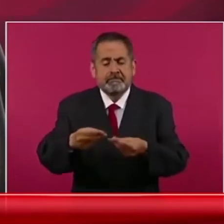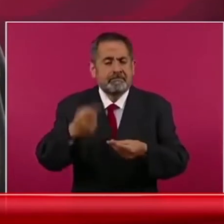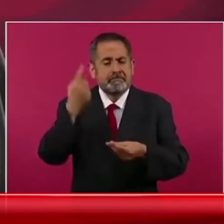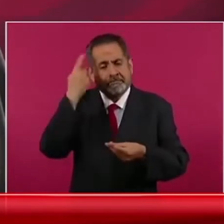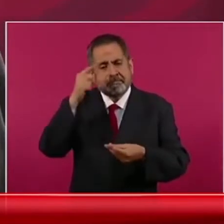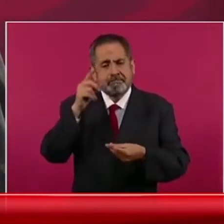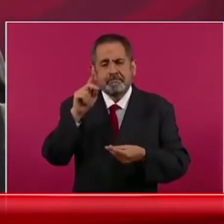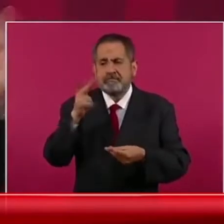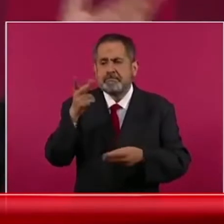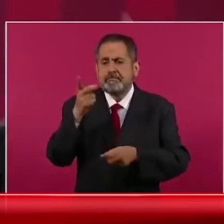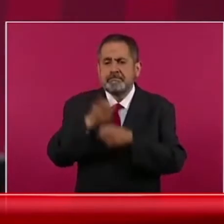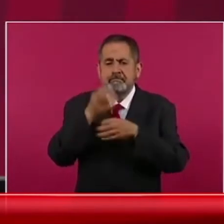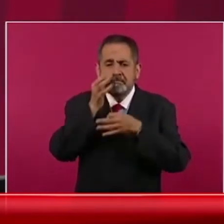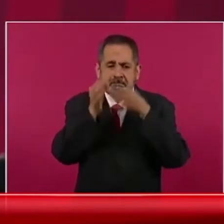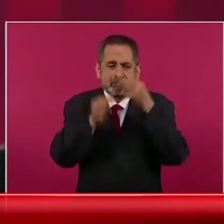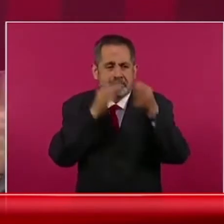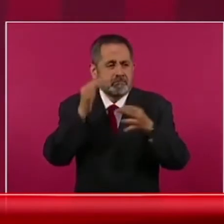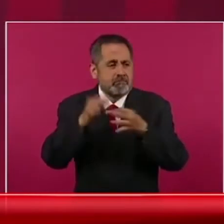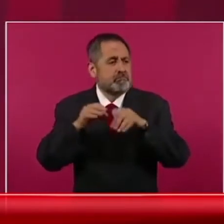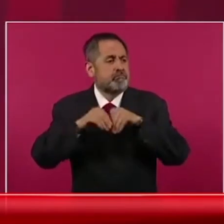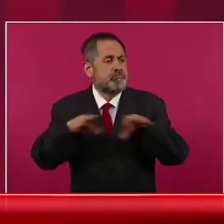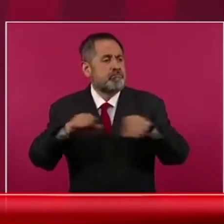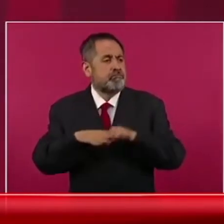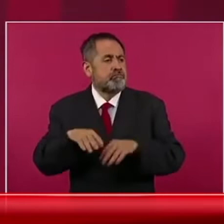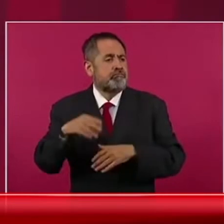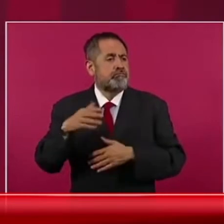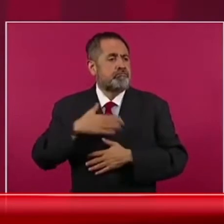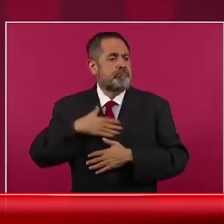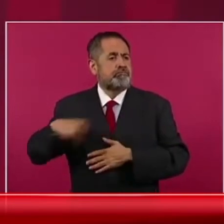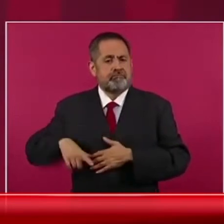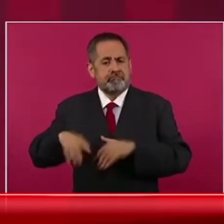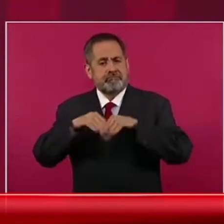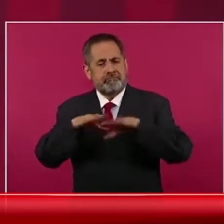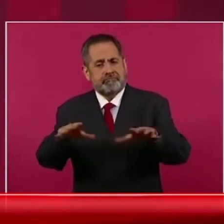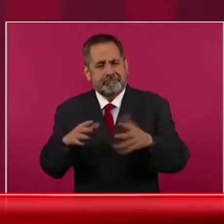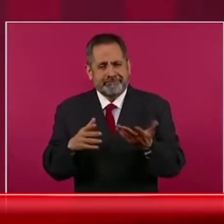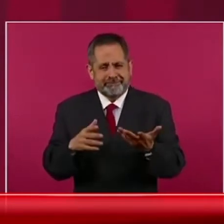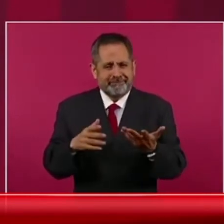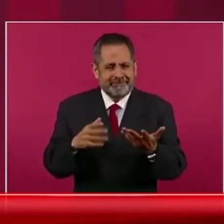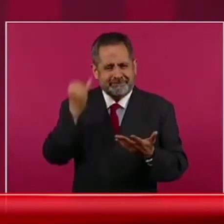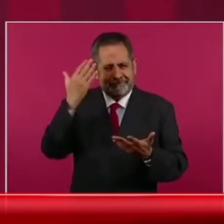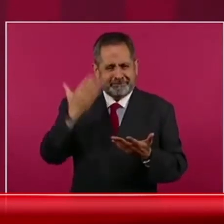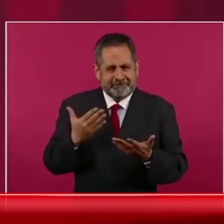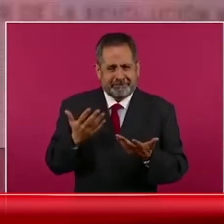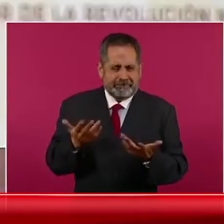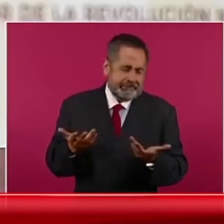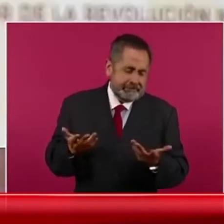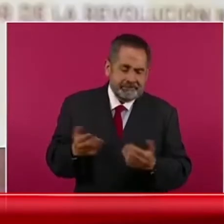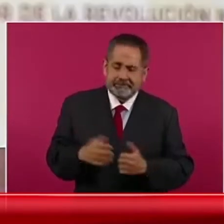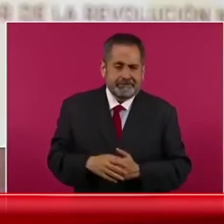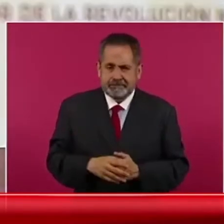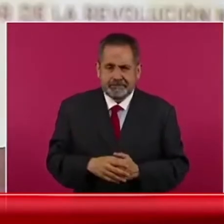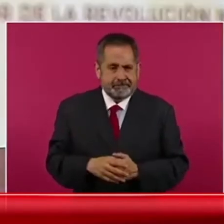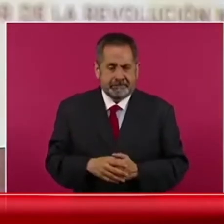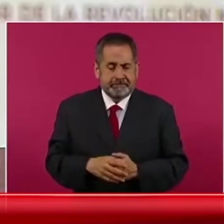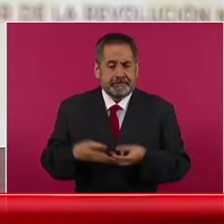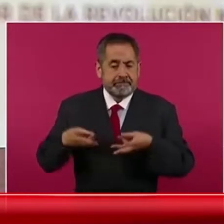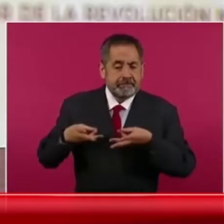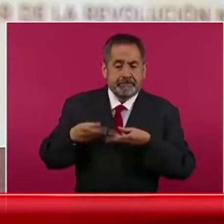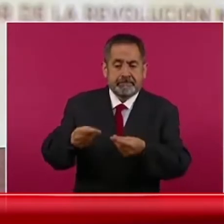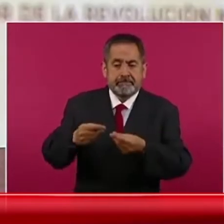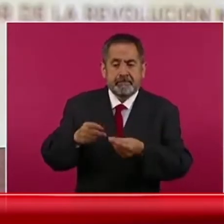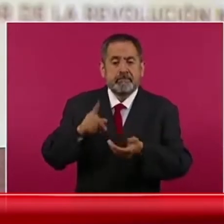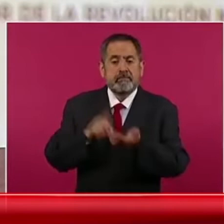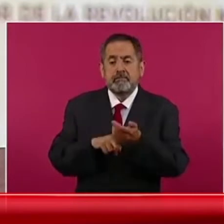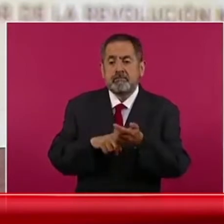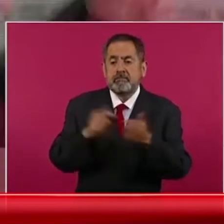en los gobiernos anteriores. Pero como el gasto de publicidad